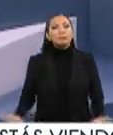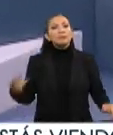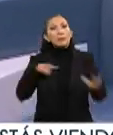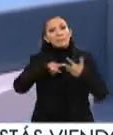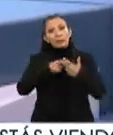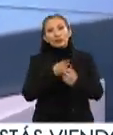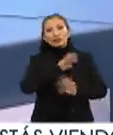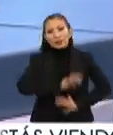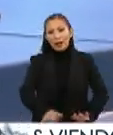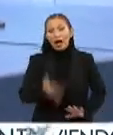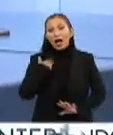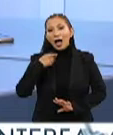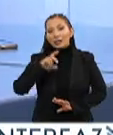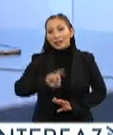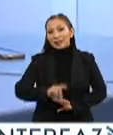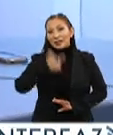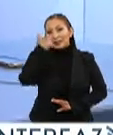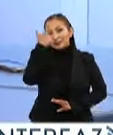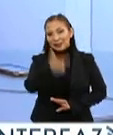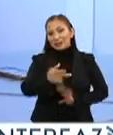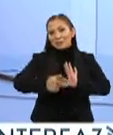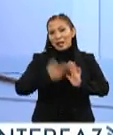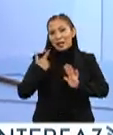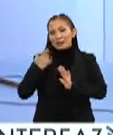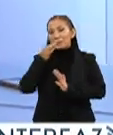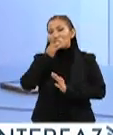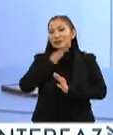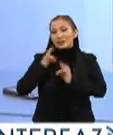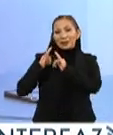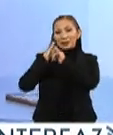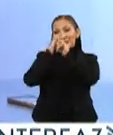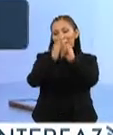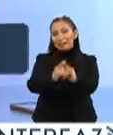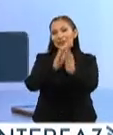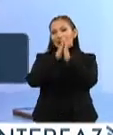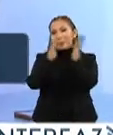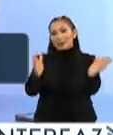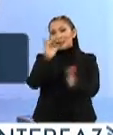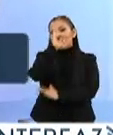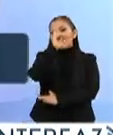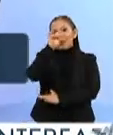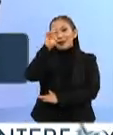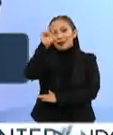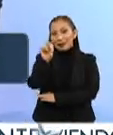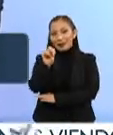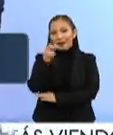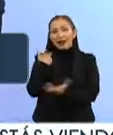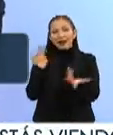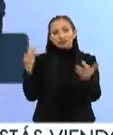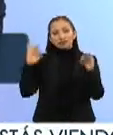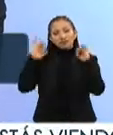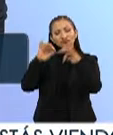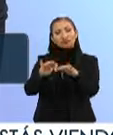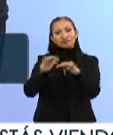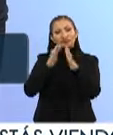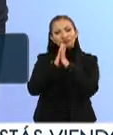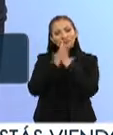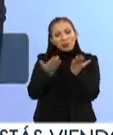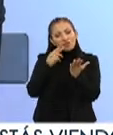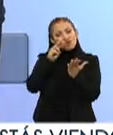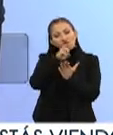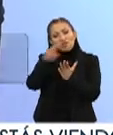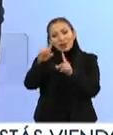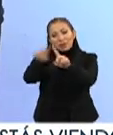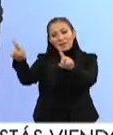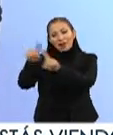Inició finalmente la 37ª edición de la Feria Internacional del Libro del Instituto Politécnico Nacional, encuentro literario que